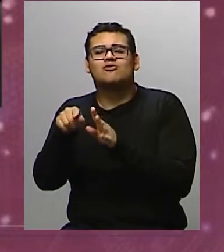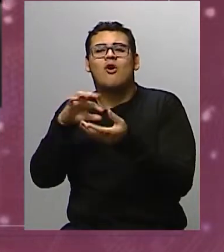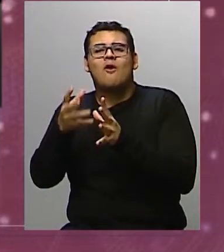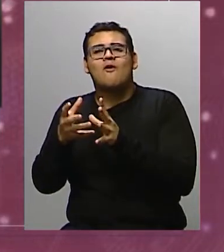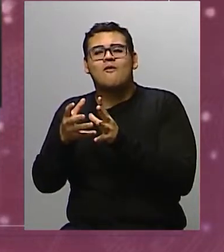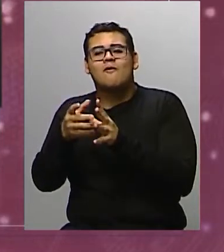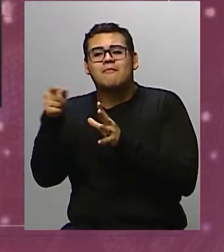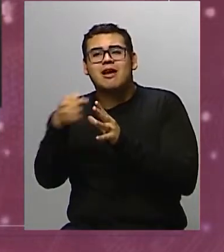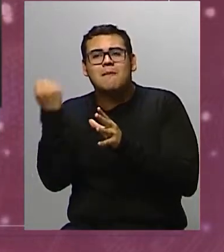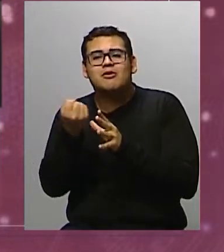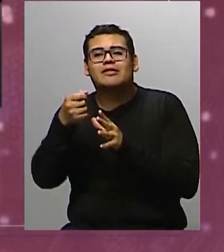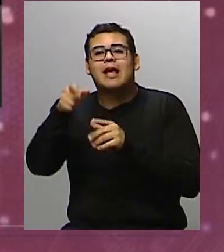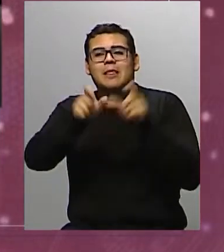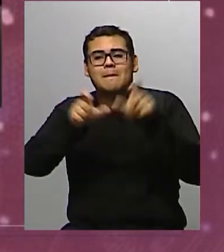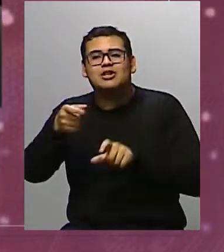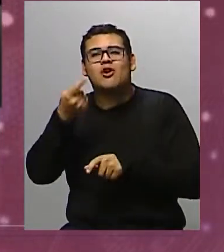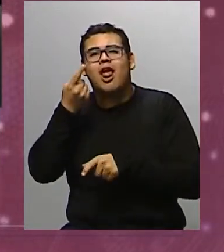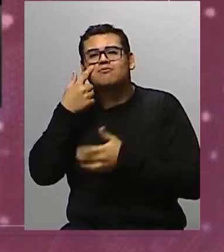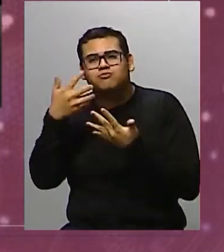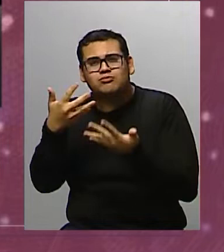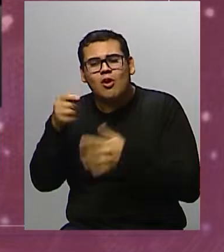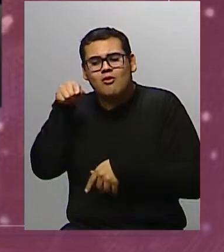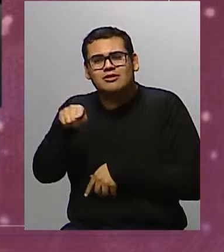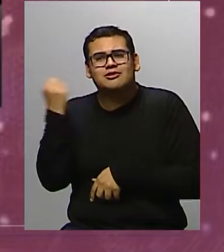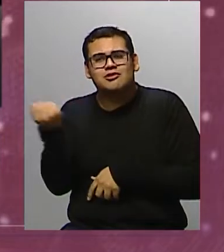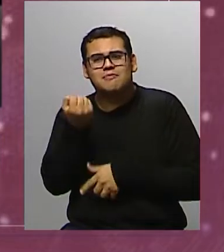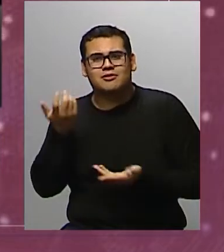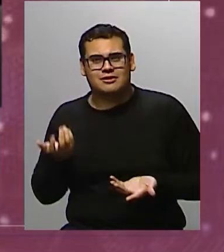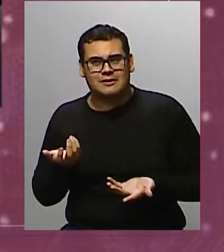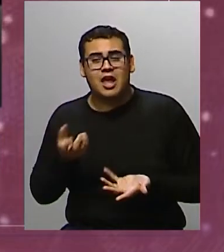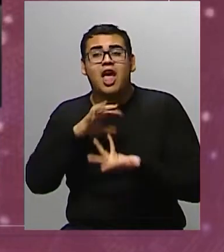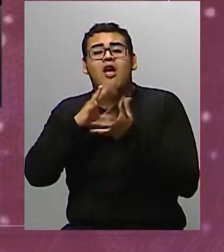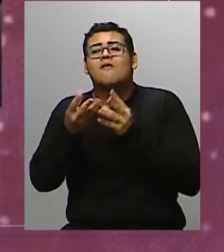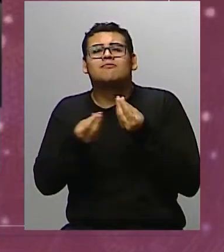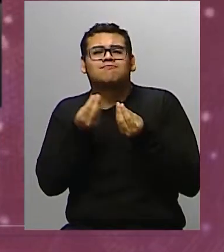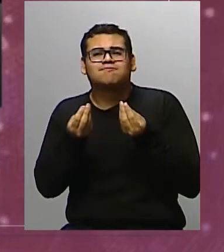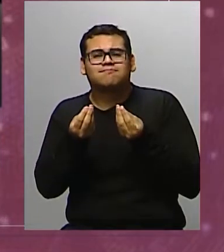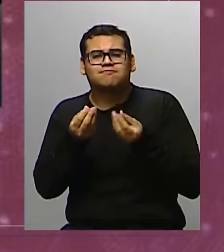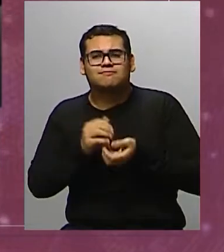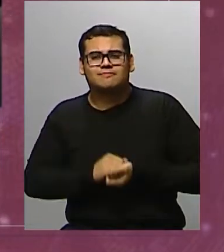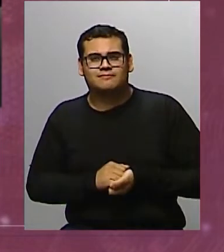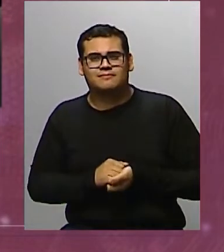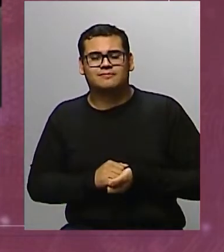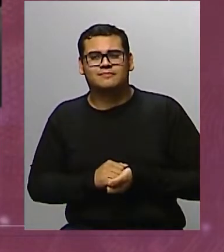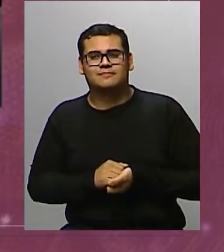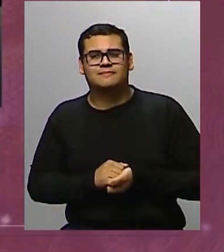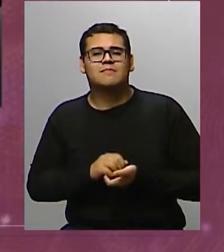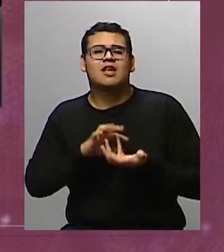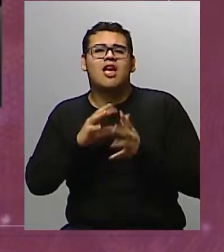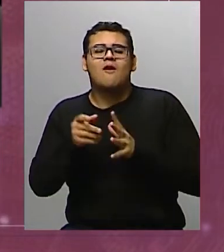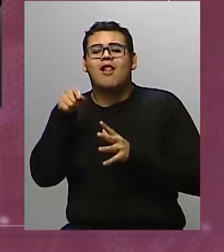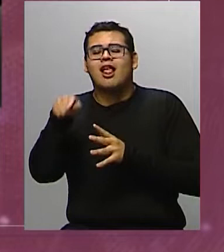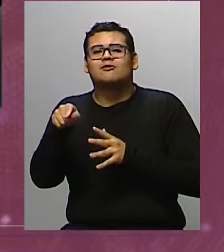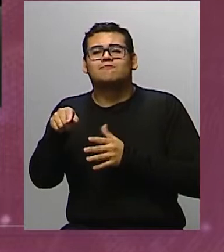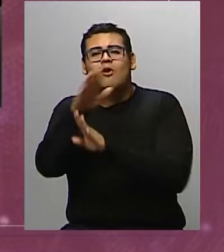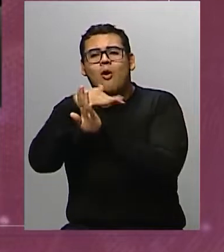que ponerlos en el mapa, y esto nos hace bien para poder ver cuáles son los beneficios que tienen